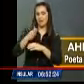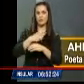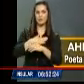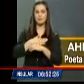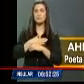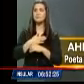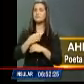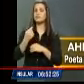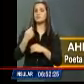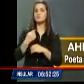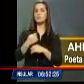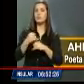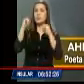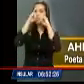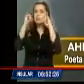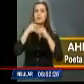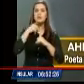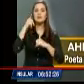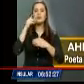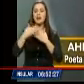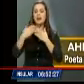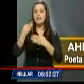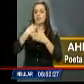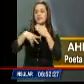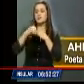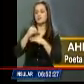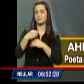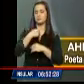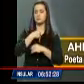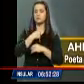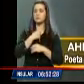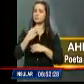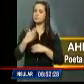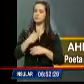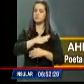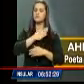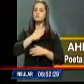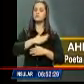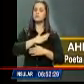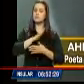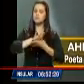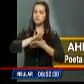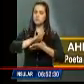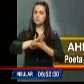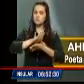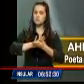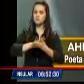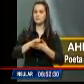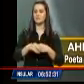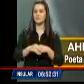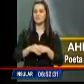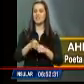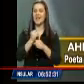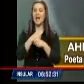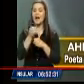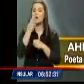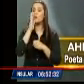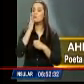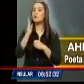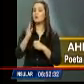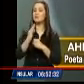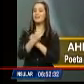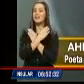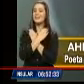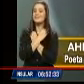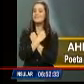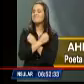del padre frente a los hijos, trato de convertir la tragedia en una comedia. Abrazo